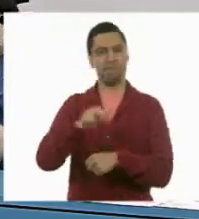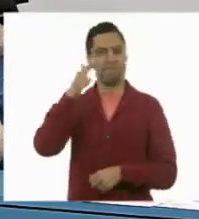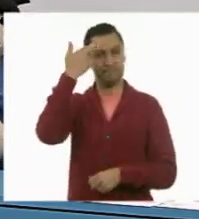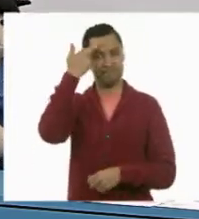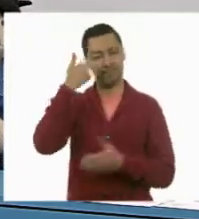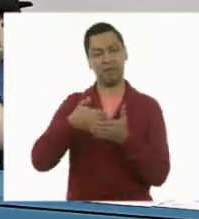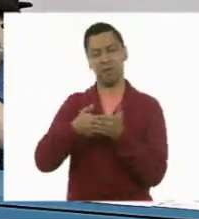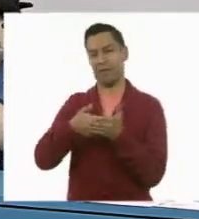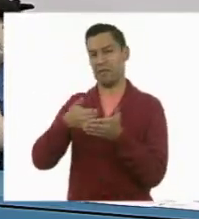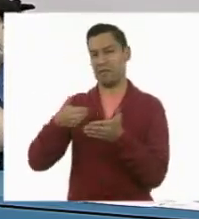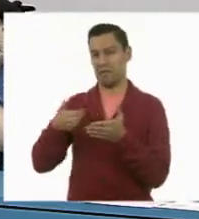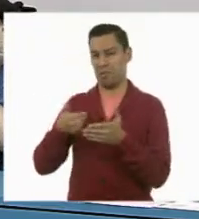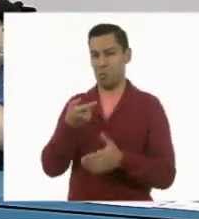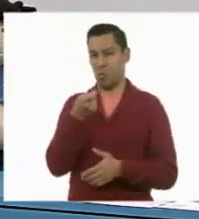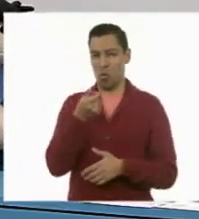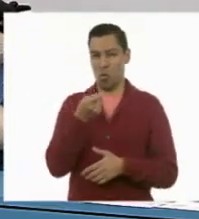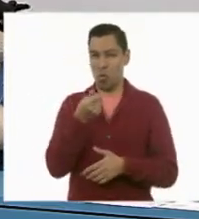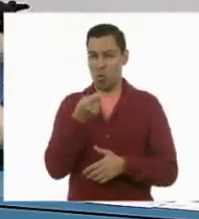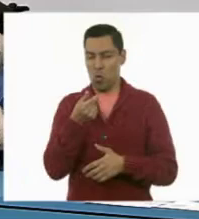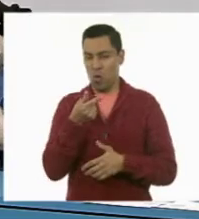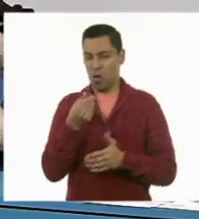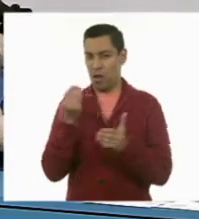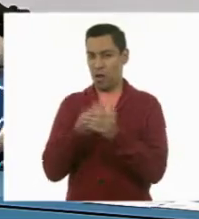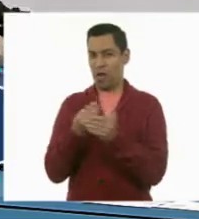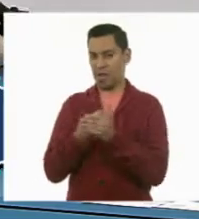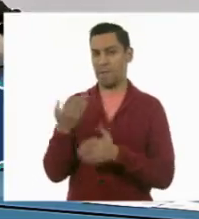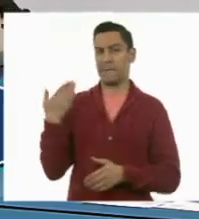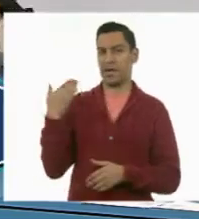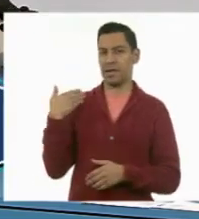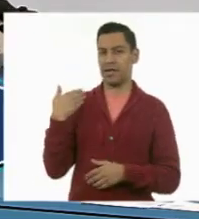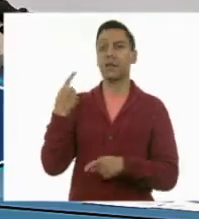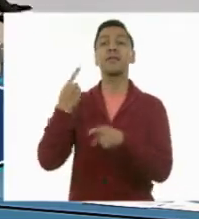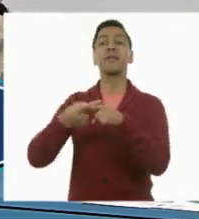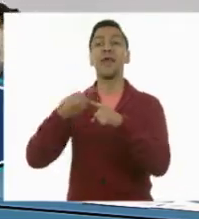antes un poquito de lo que vimos la clase pasada. ¿Quién quiere empezar?